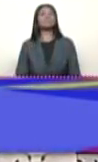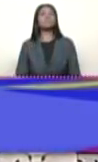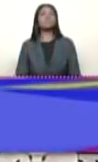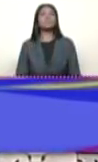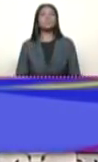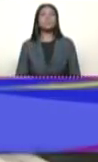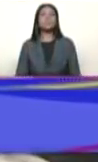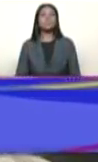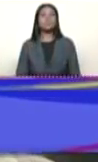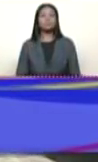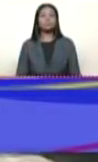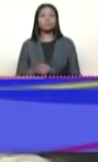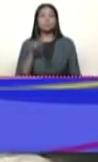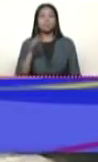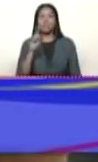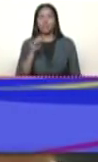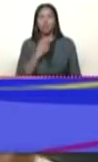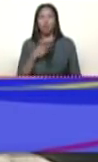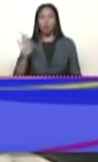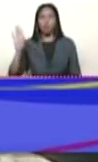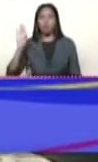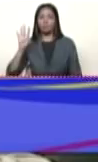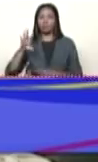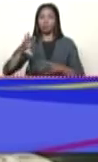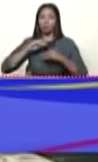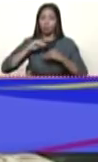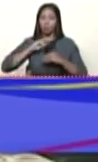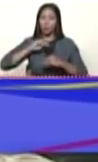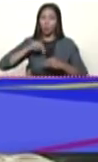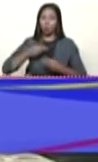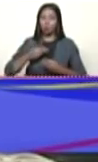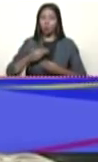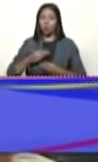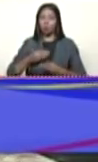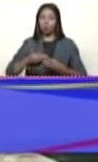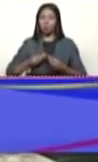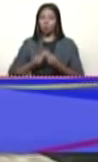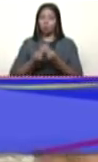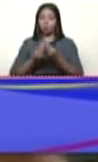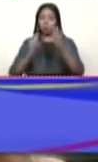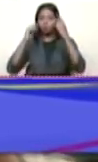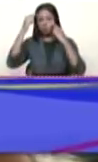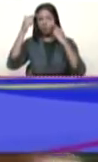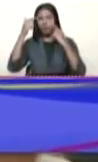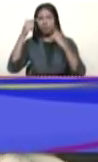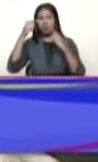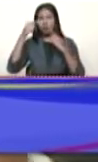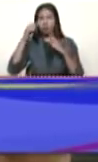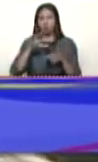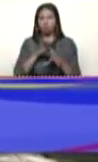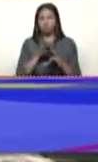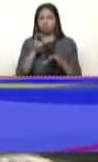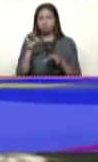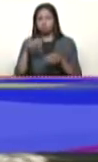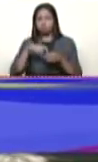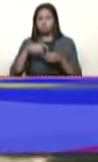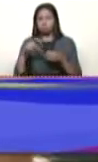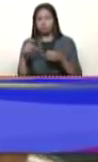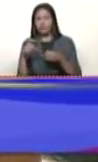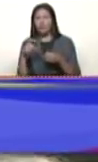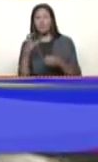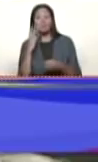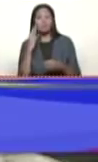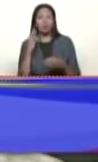que ese fue el compromiso que asumimos nosotros con nuestro comandante Chávez cuando nos sacó de ese sótano. Cuando los pescadores